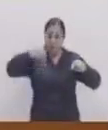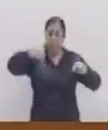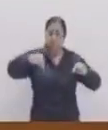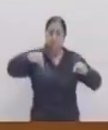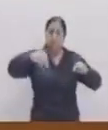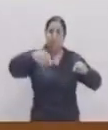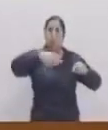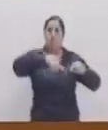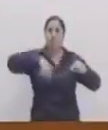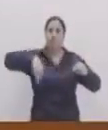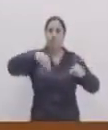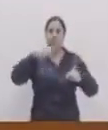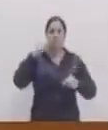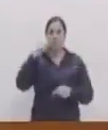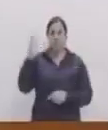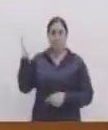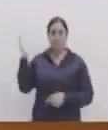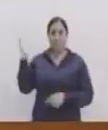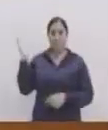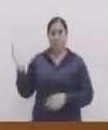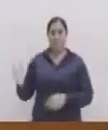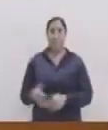Colocaremos entonces